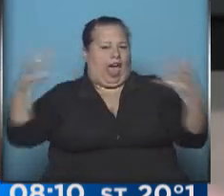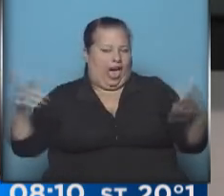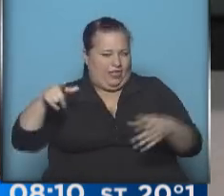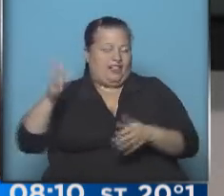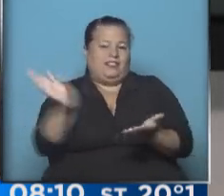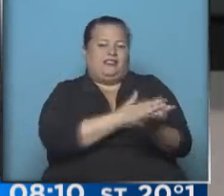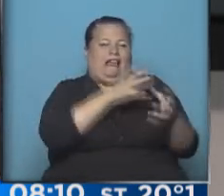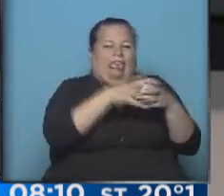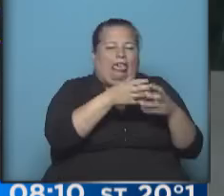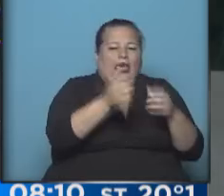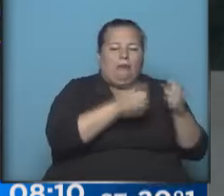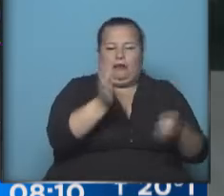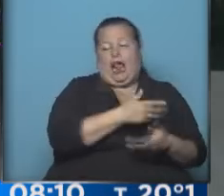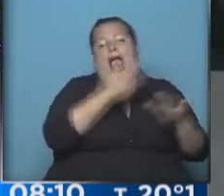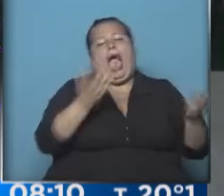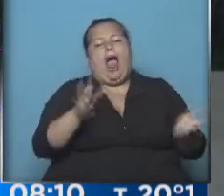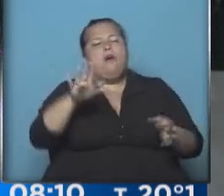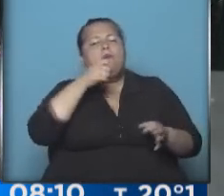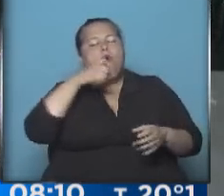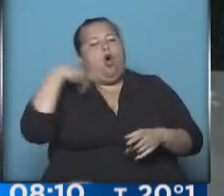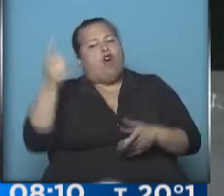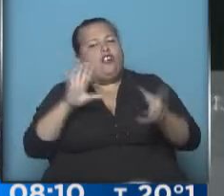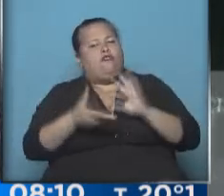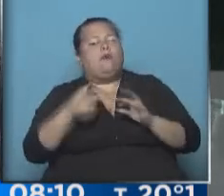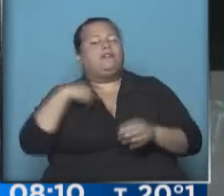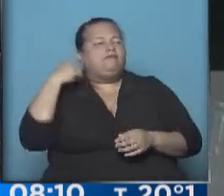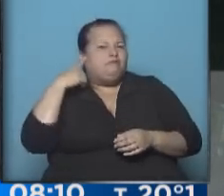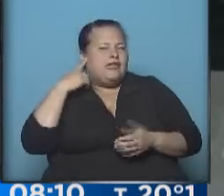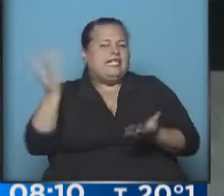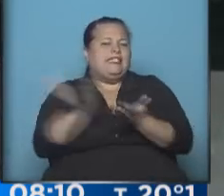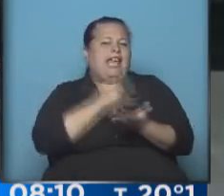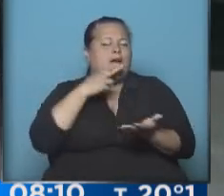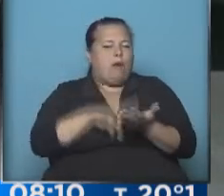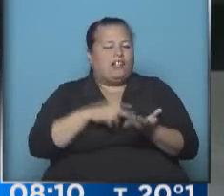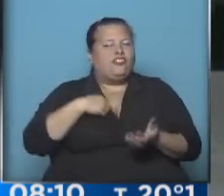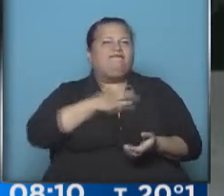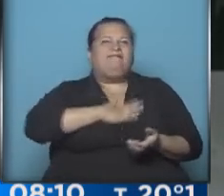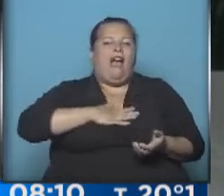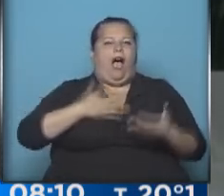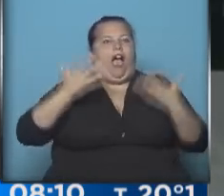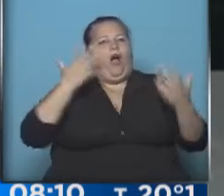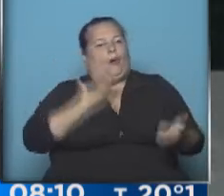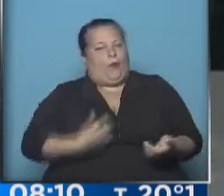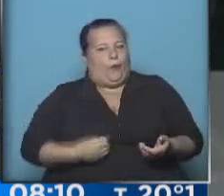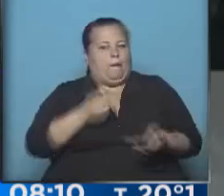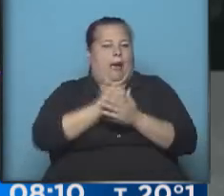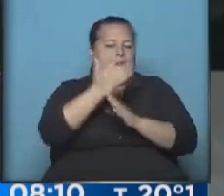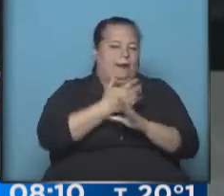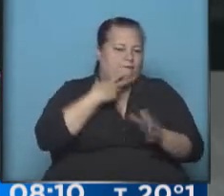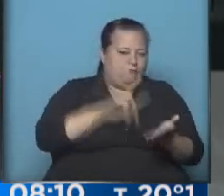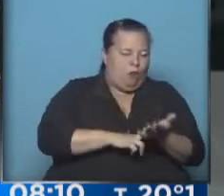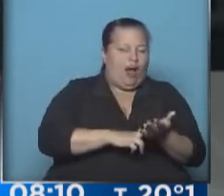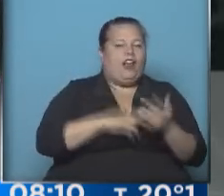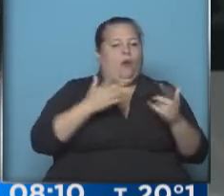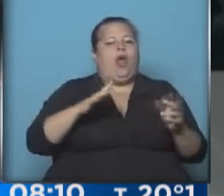desplazamiento del pequeño y el median pero claro tal vez se busca otro efecto porque cuando uno escucha eliminar retenciones uno siente alivio paga menos impuestos